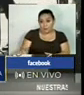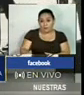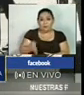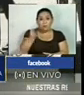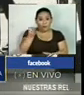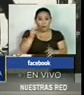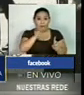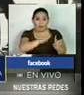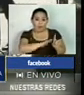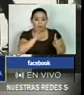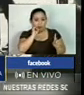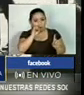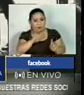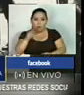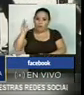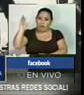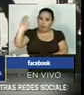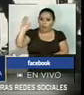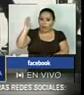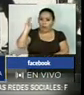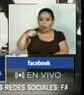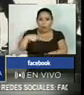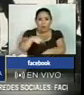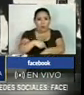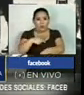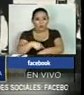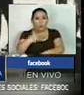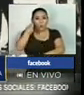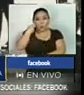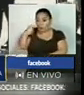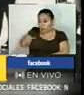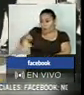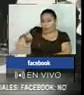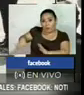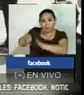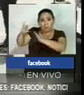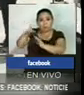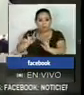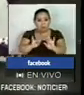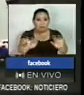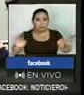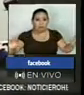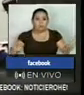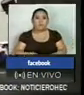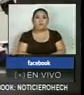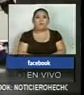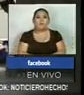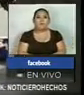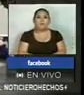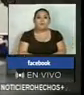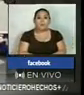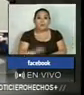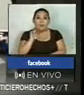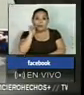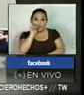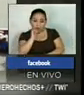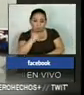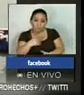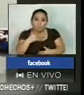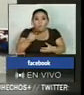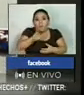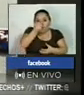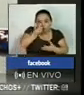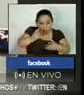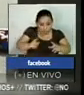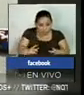Macron presidió una ceremonia mínima al pie del arco del triunfo prácticamente vacío El jefe de estado depositó una ofrenda